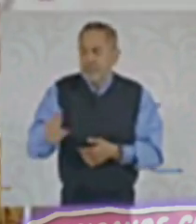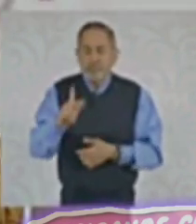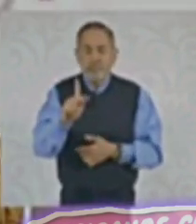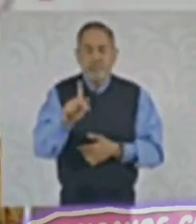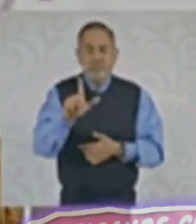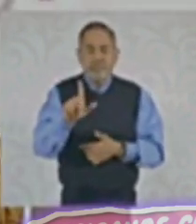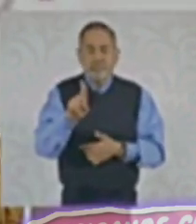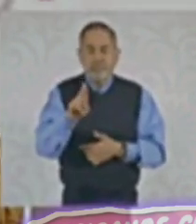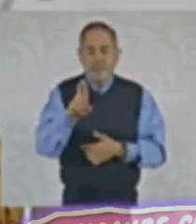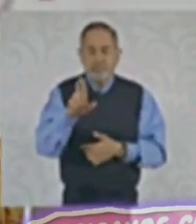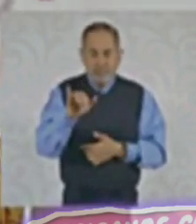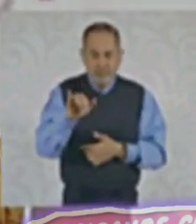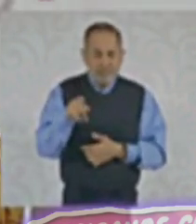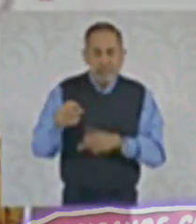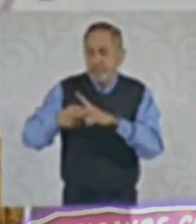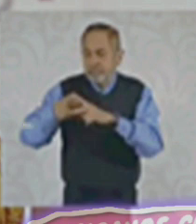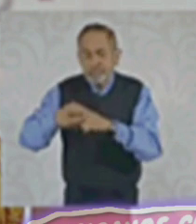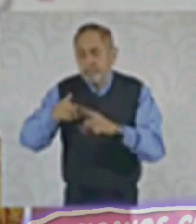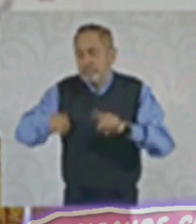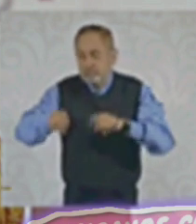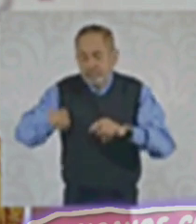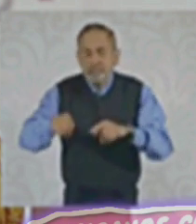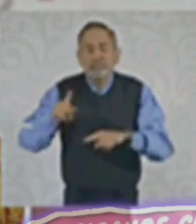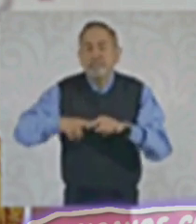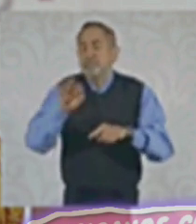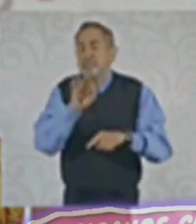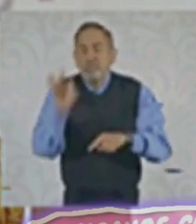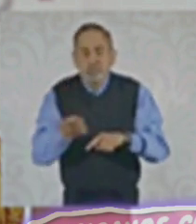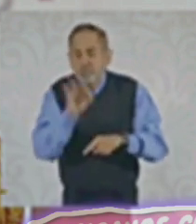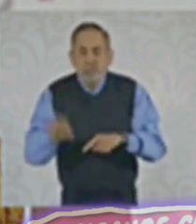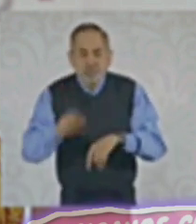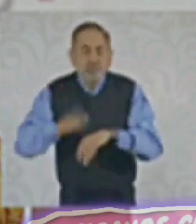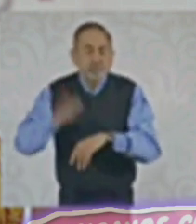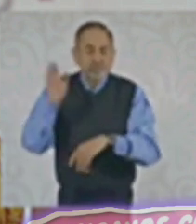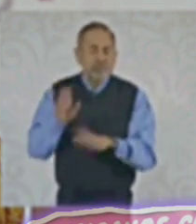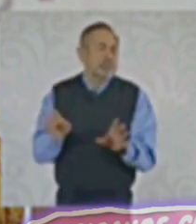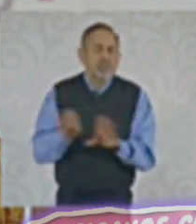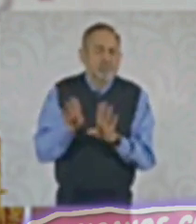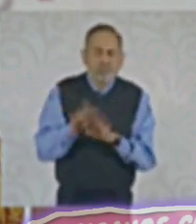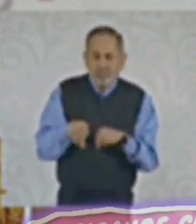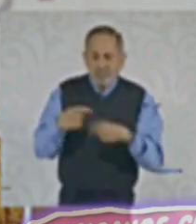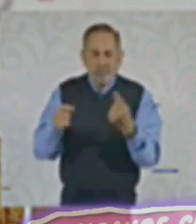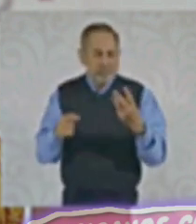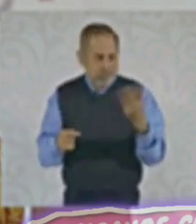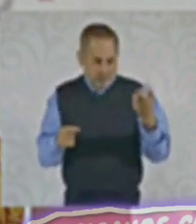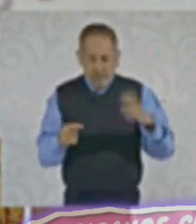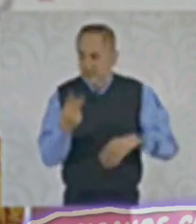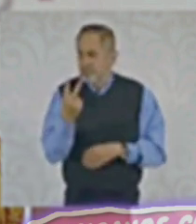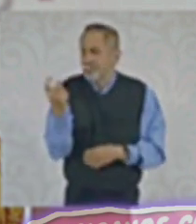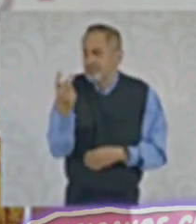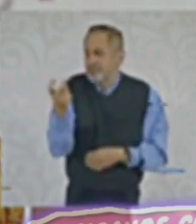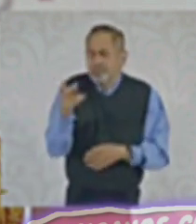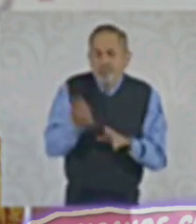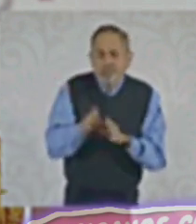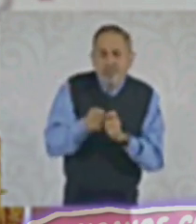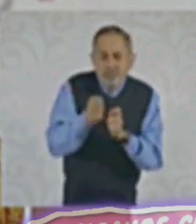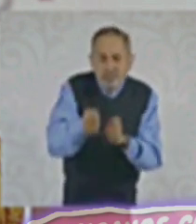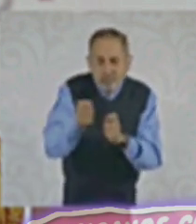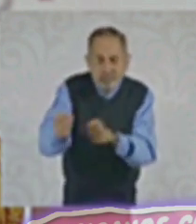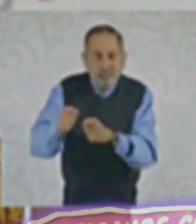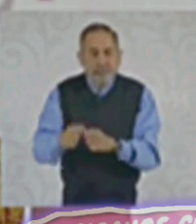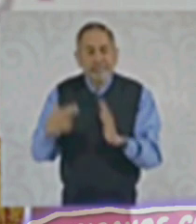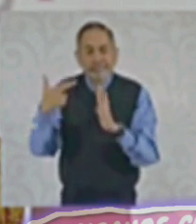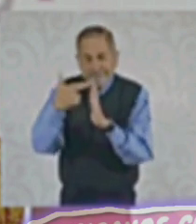o de representación proporcional. ¿Cómo se reparten esos 200 diputados? Con una